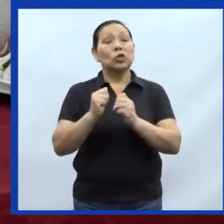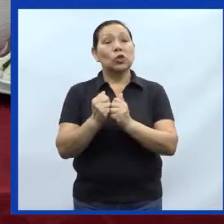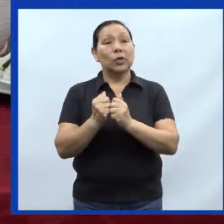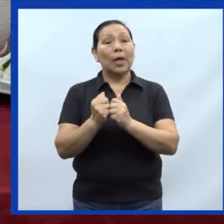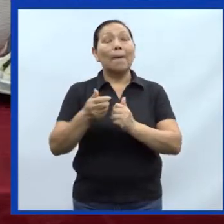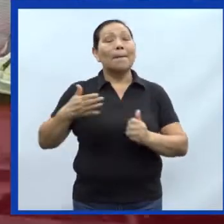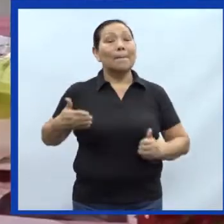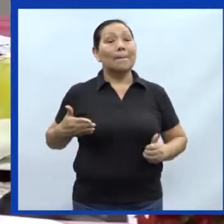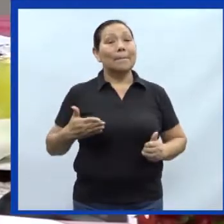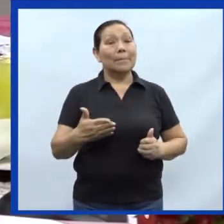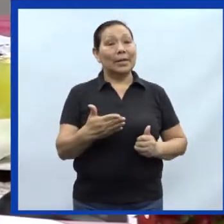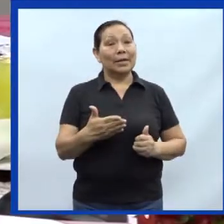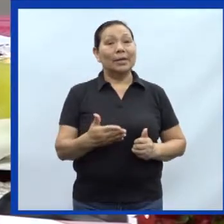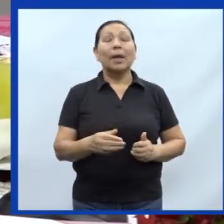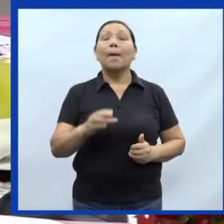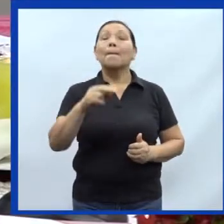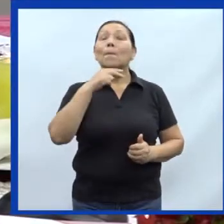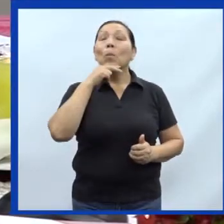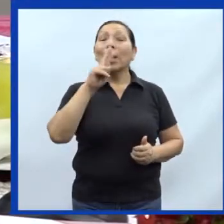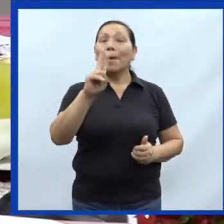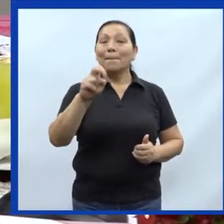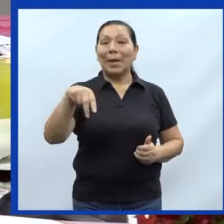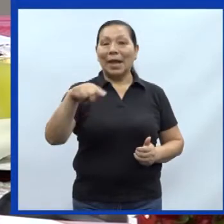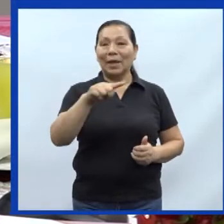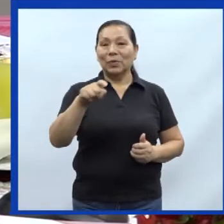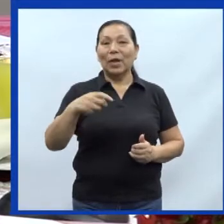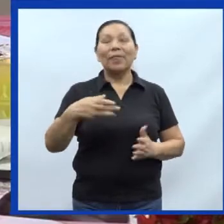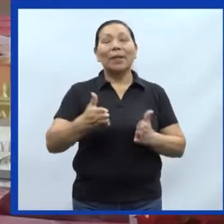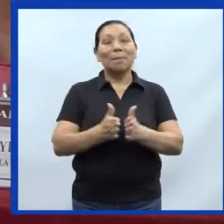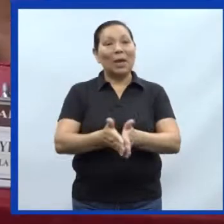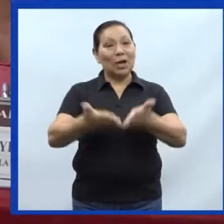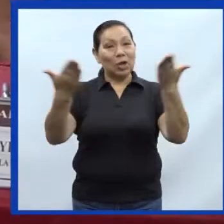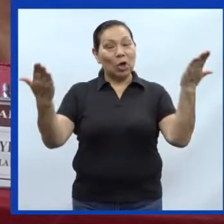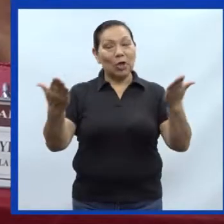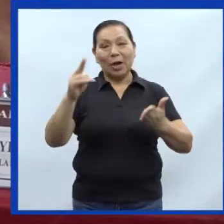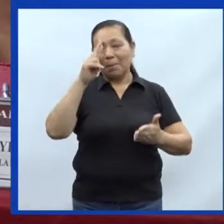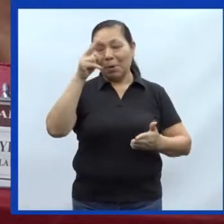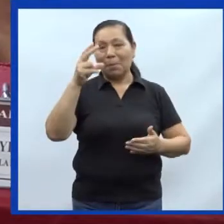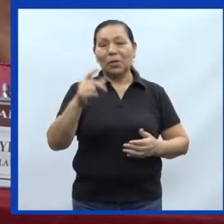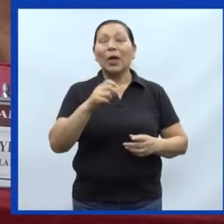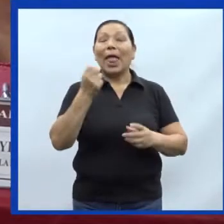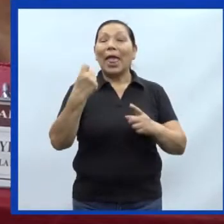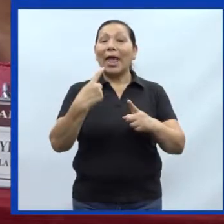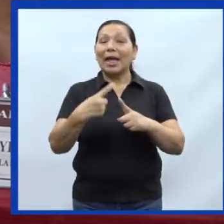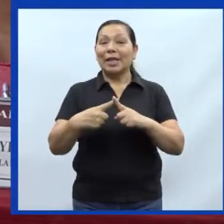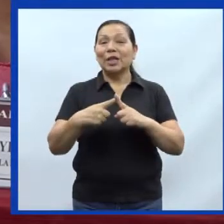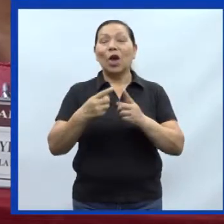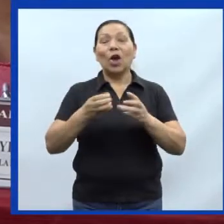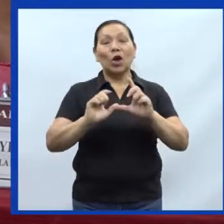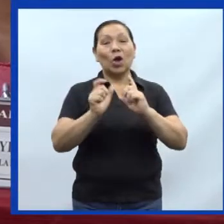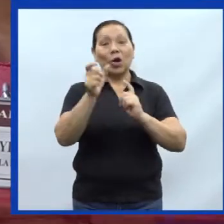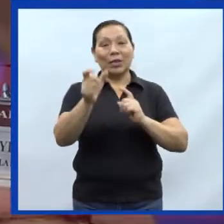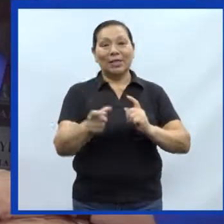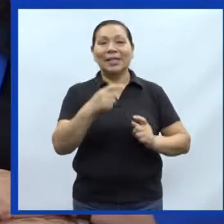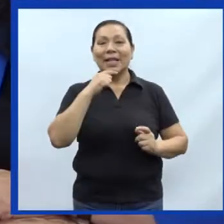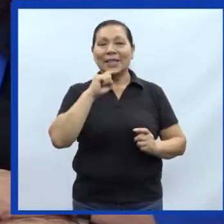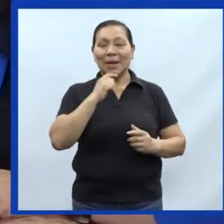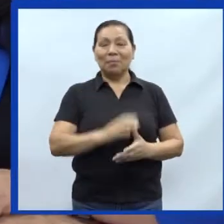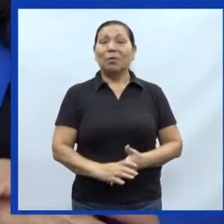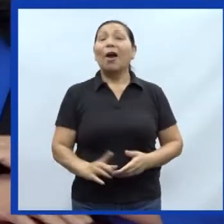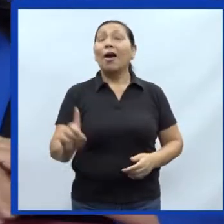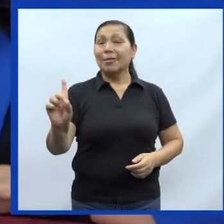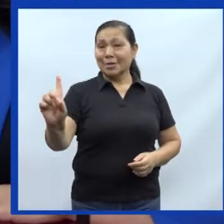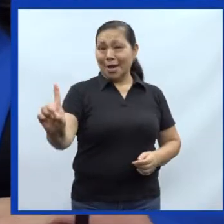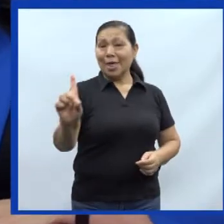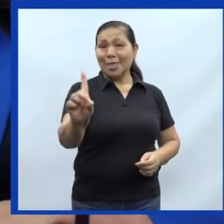Nacional de Pesquería, Cecilia Valenzuela, directora de Perú 21, e Indira Wilca, excongresista de la República. Cada una